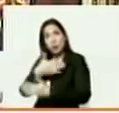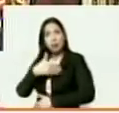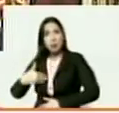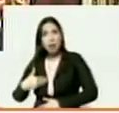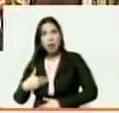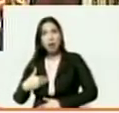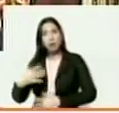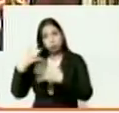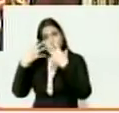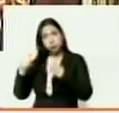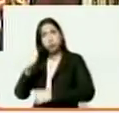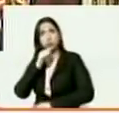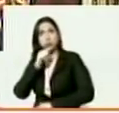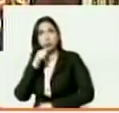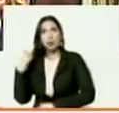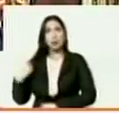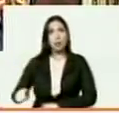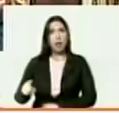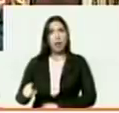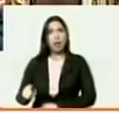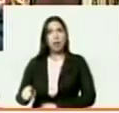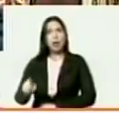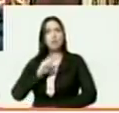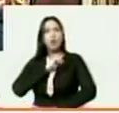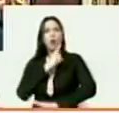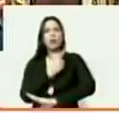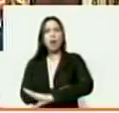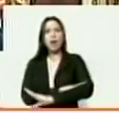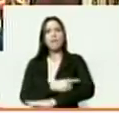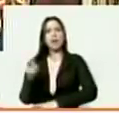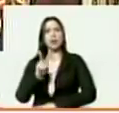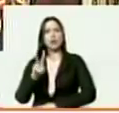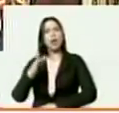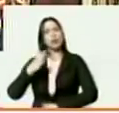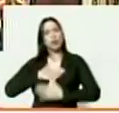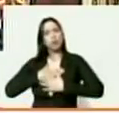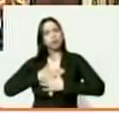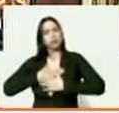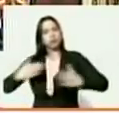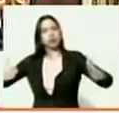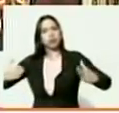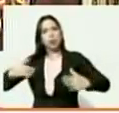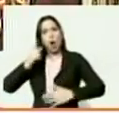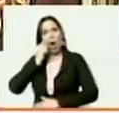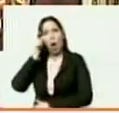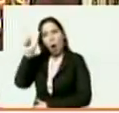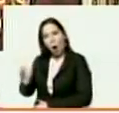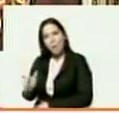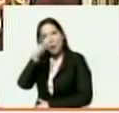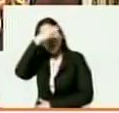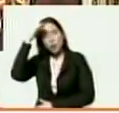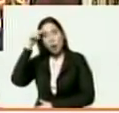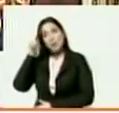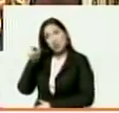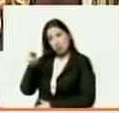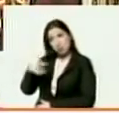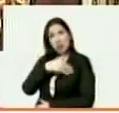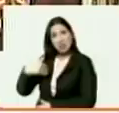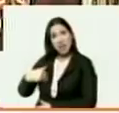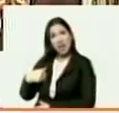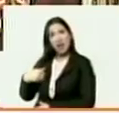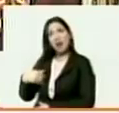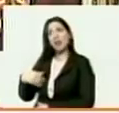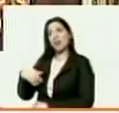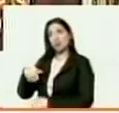entenderse con quien tiene las riendas de Venezuela, estoy a la orden, señor Donald Trump, pero si usted lo que quiere es que lo sigan